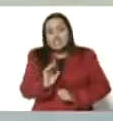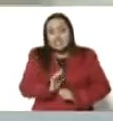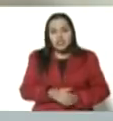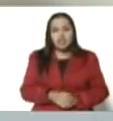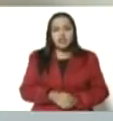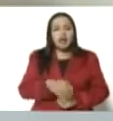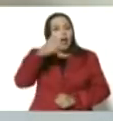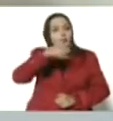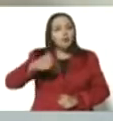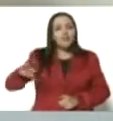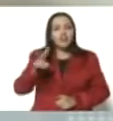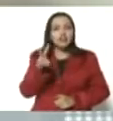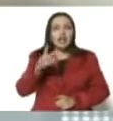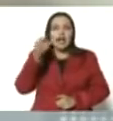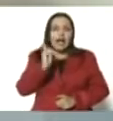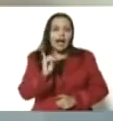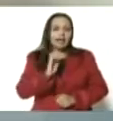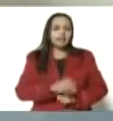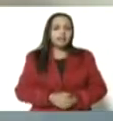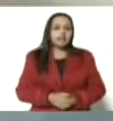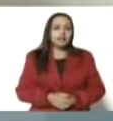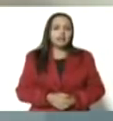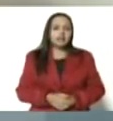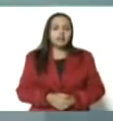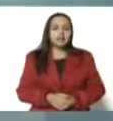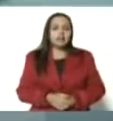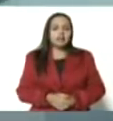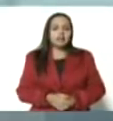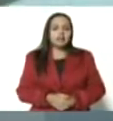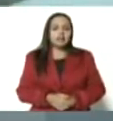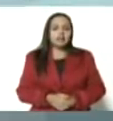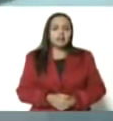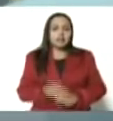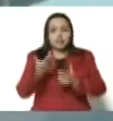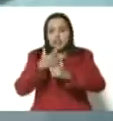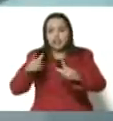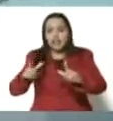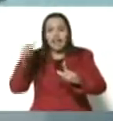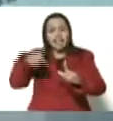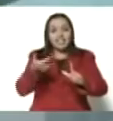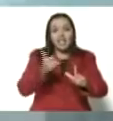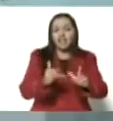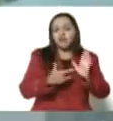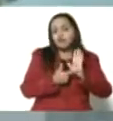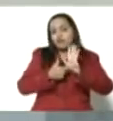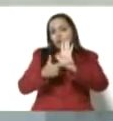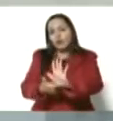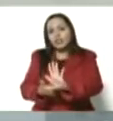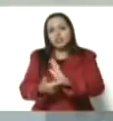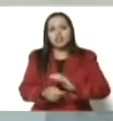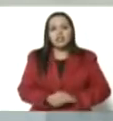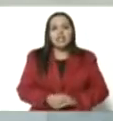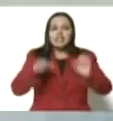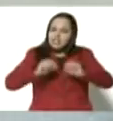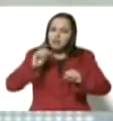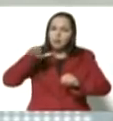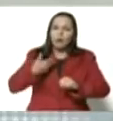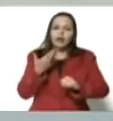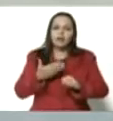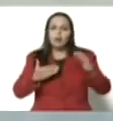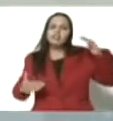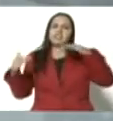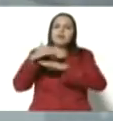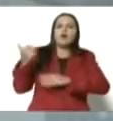que el pueblo de Venezuela sea vacunado, no. Nosotros aquí estamos dando muestra de que sí podemos, por encima